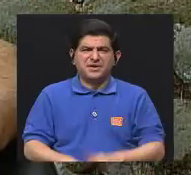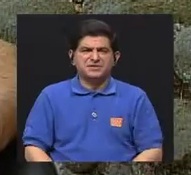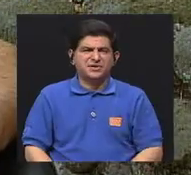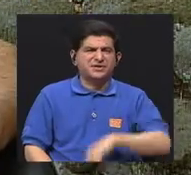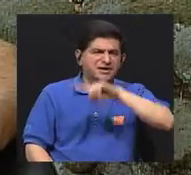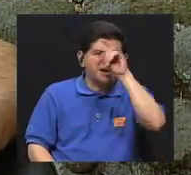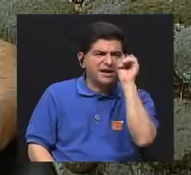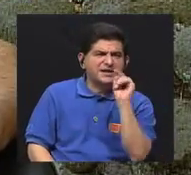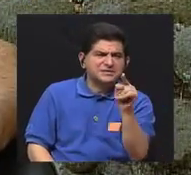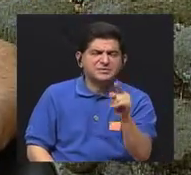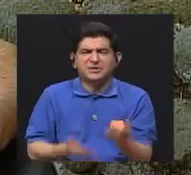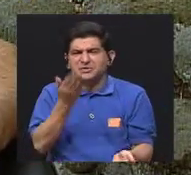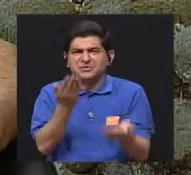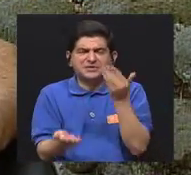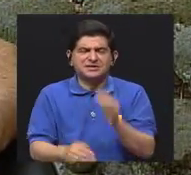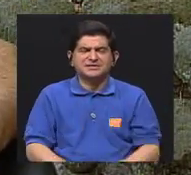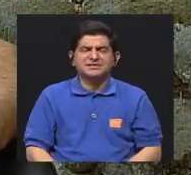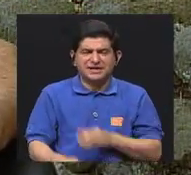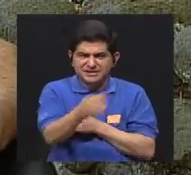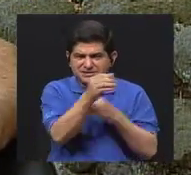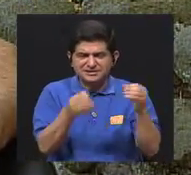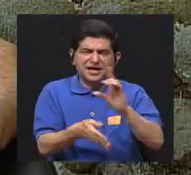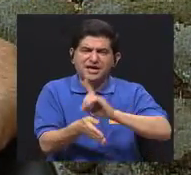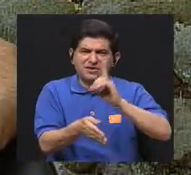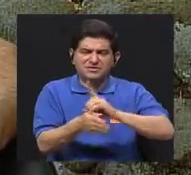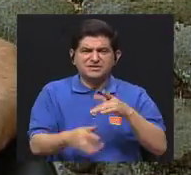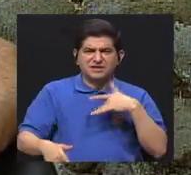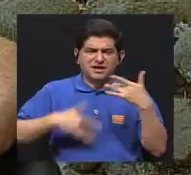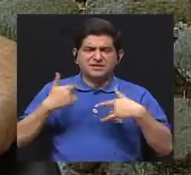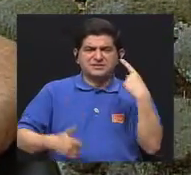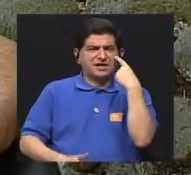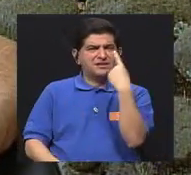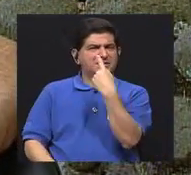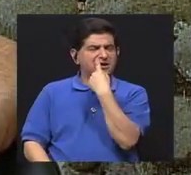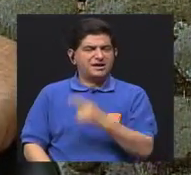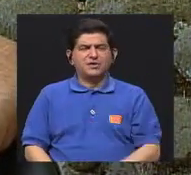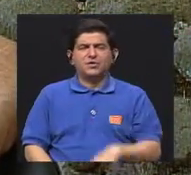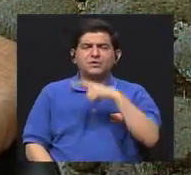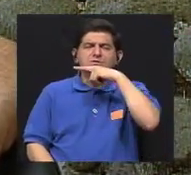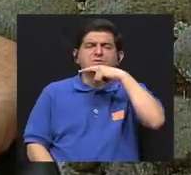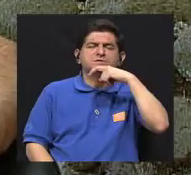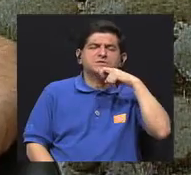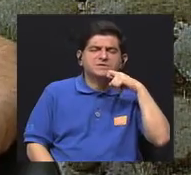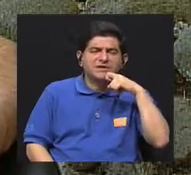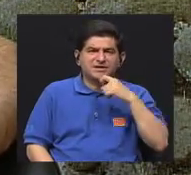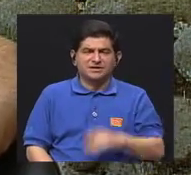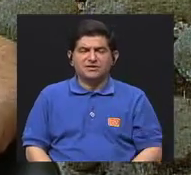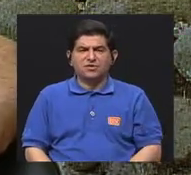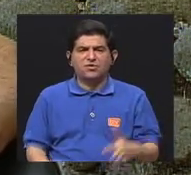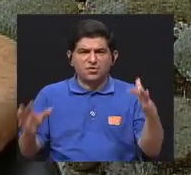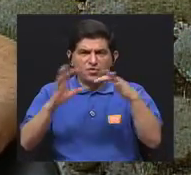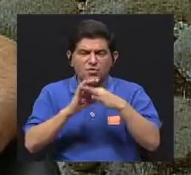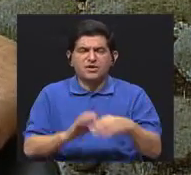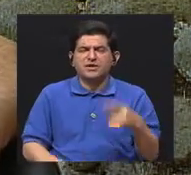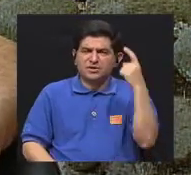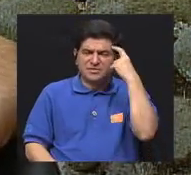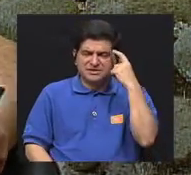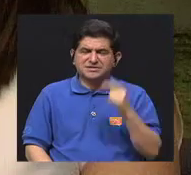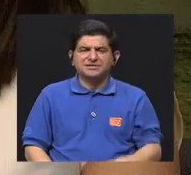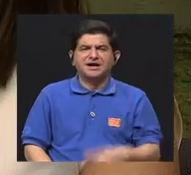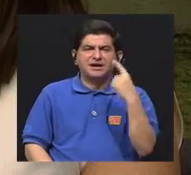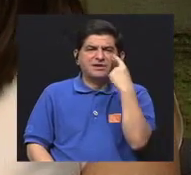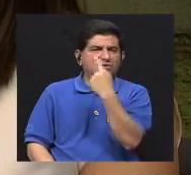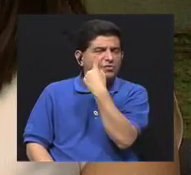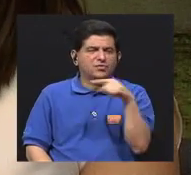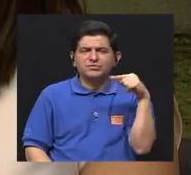lleguen a consultar al consultorio porque sienten el ojo seco, ¿verdad? Y lo asocian precisamente a la conjuntivitis. Tal vez